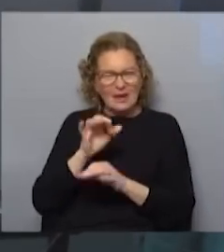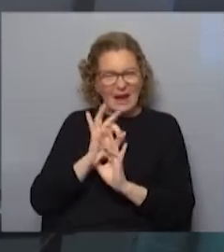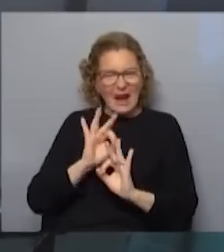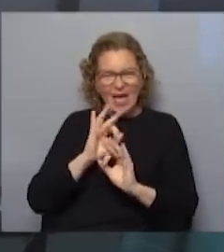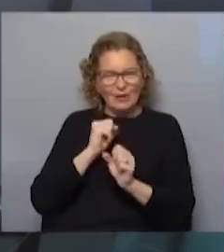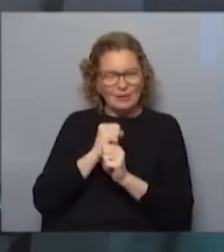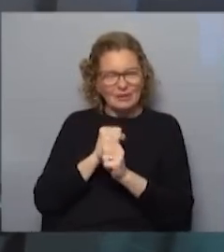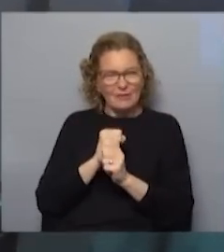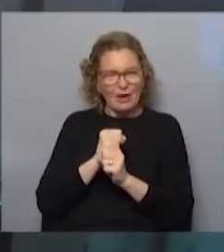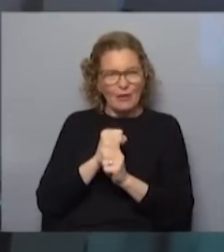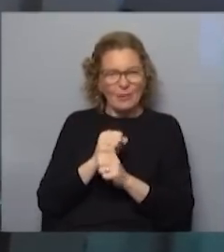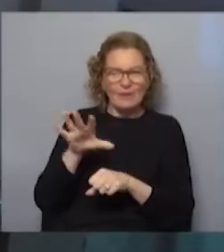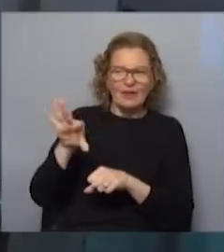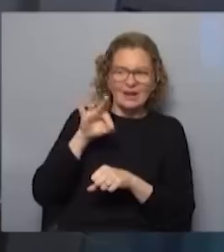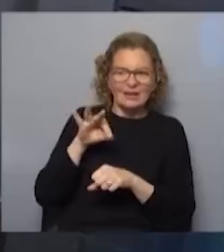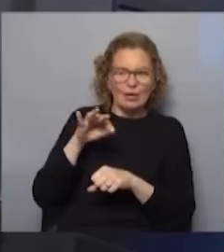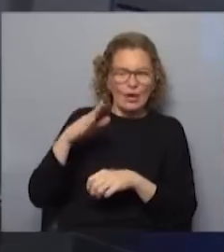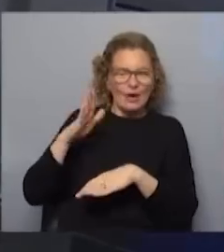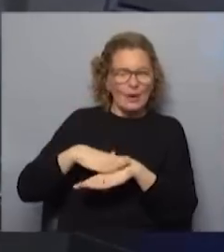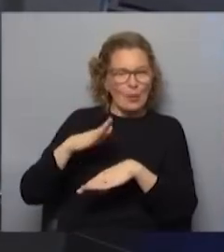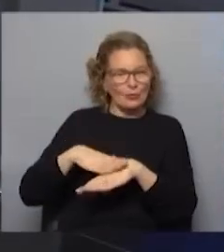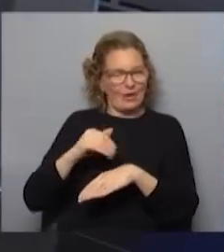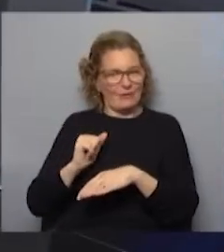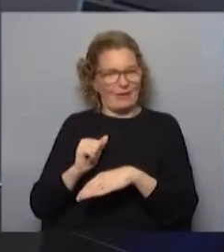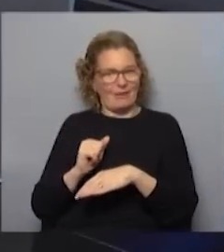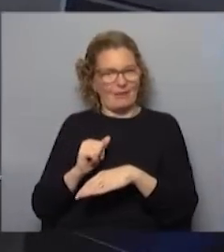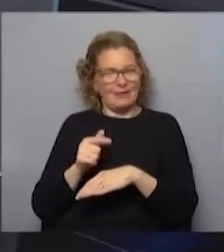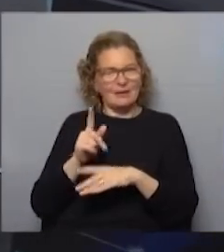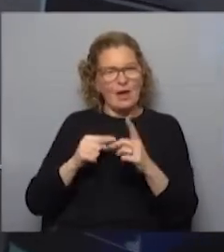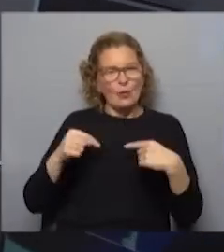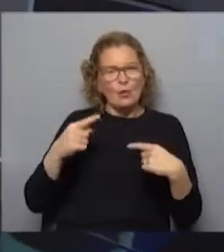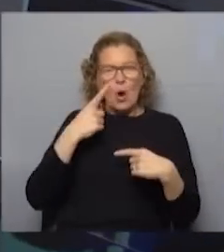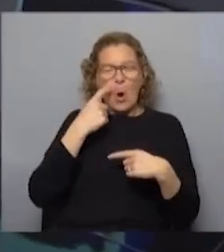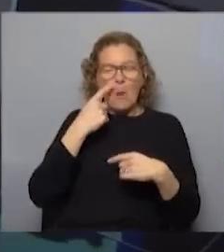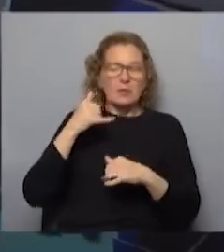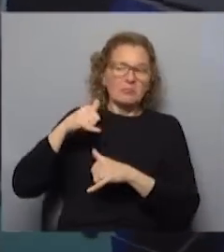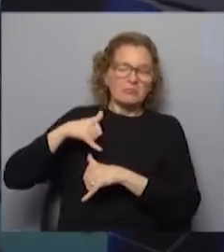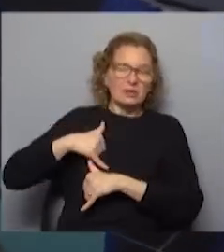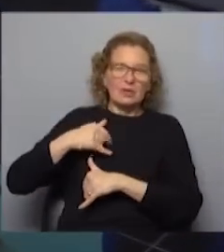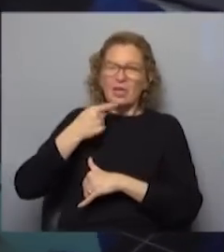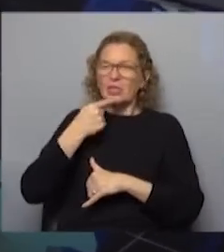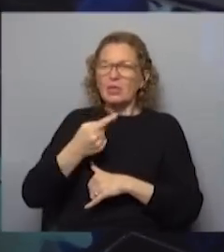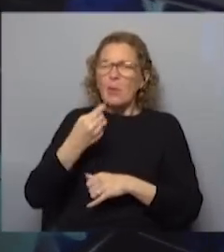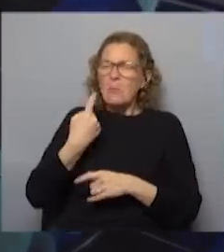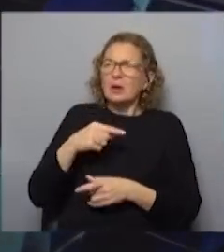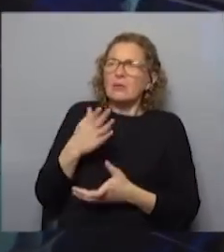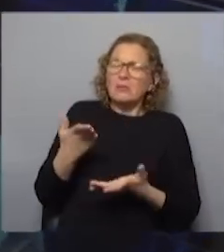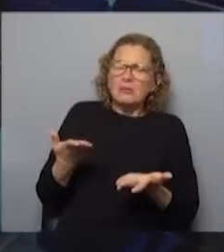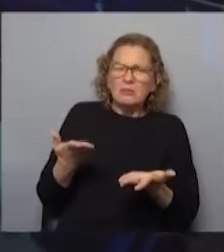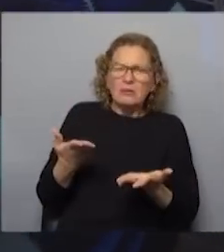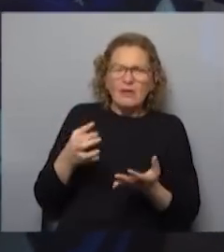la función para el cual para el cargo que se lo había designado Y algún señor es ministro de defensa llegó a decirnos pero